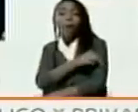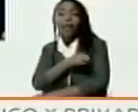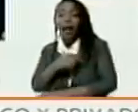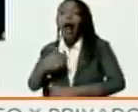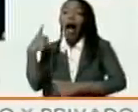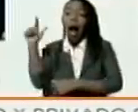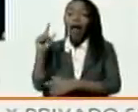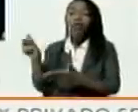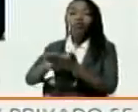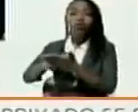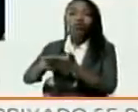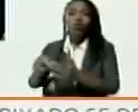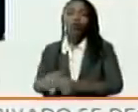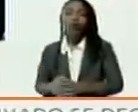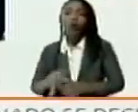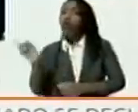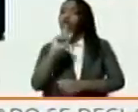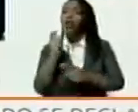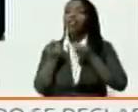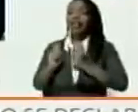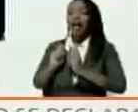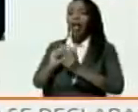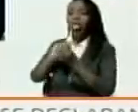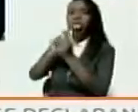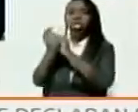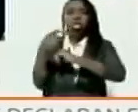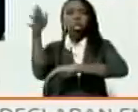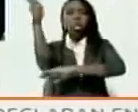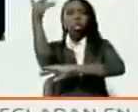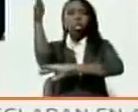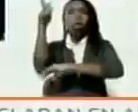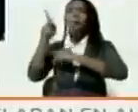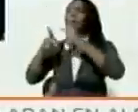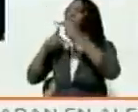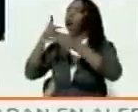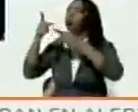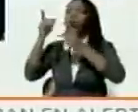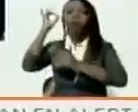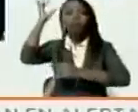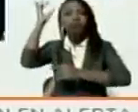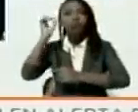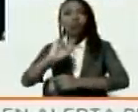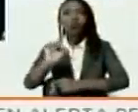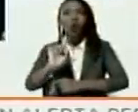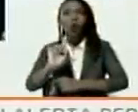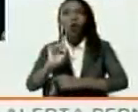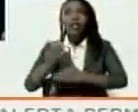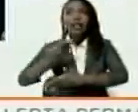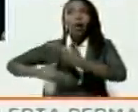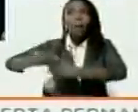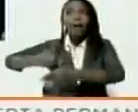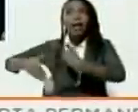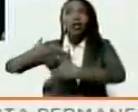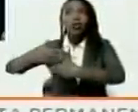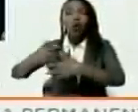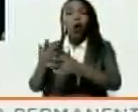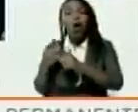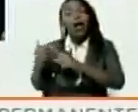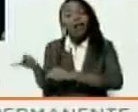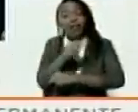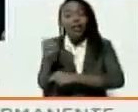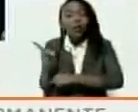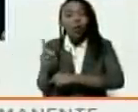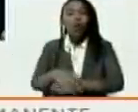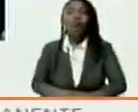resolverlo. No hay que tratar de convertirlo en bandera política, sino en cooperación, entre todos, entre